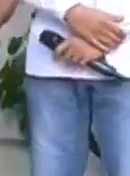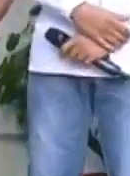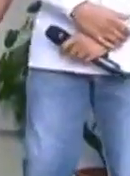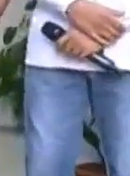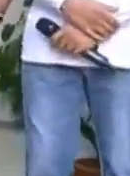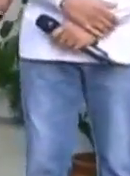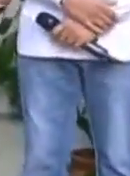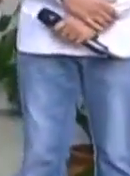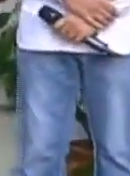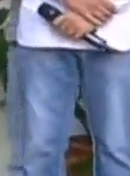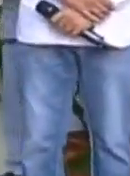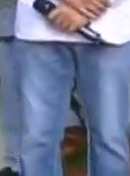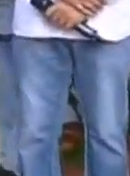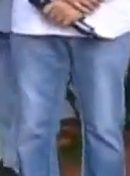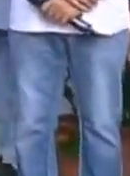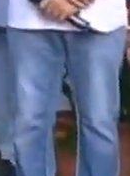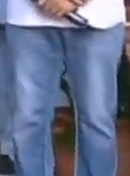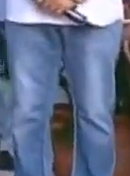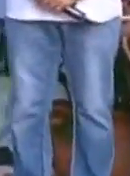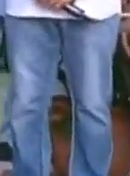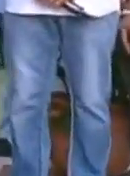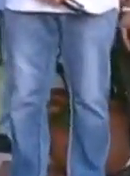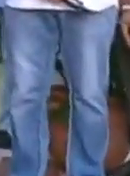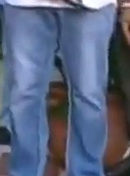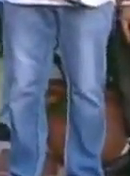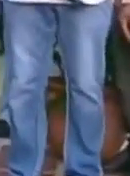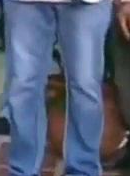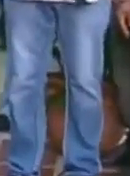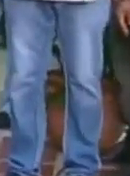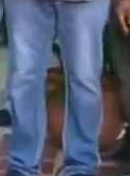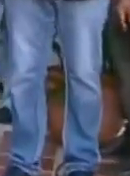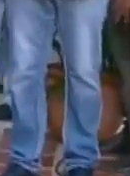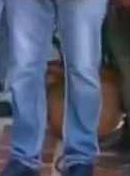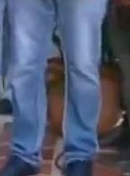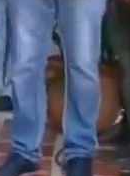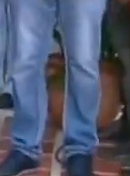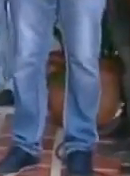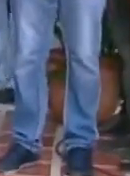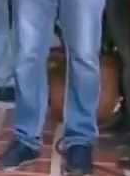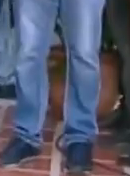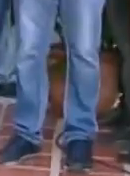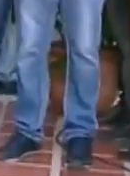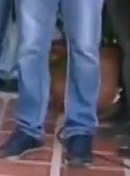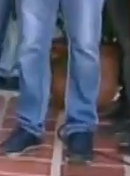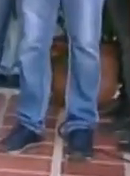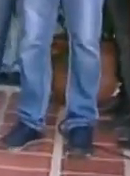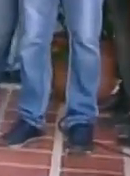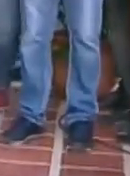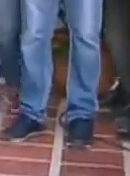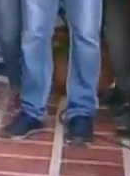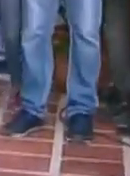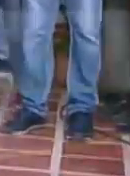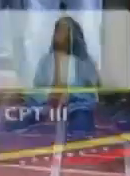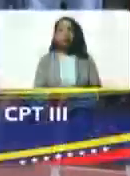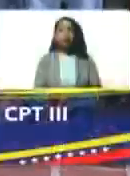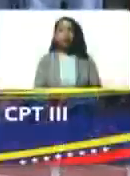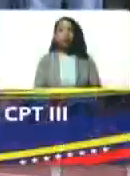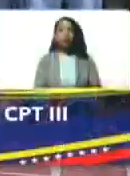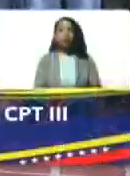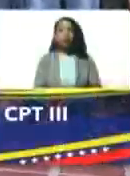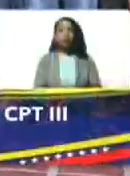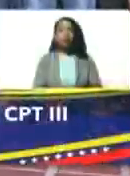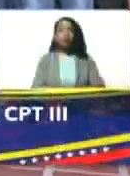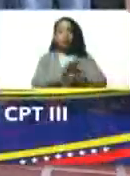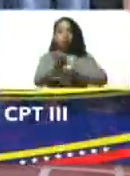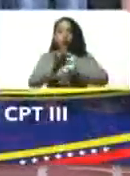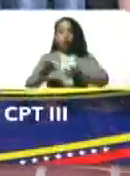de Venezuela que vea la labor de un pueblo abocado a la salud, que son las Bricomiles, que están aquí con nosotros en El Hato, municipio